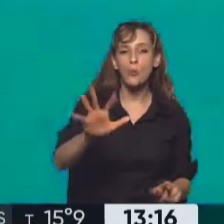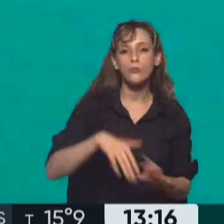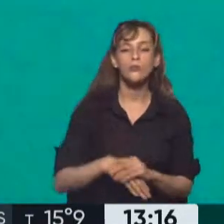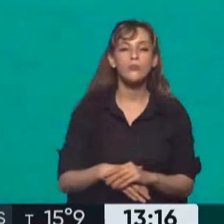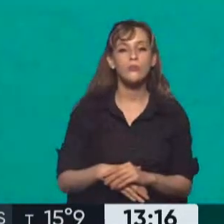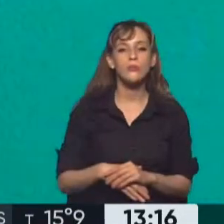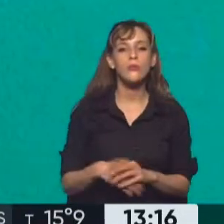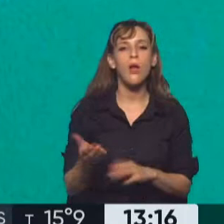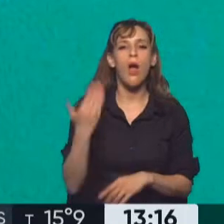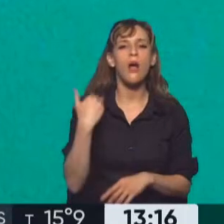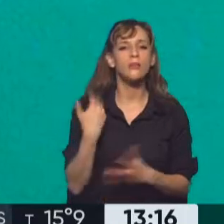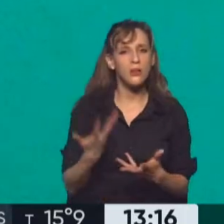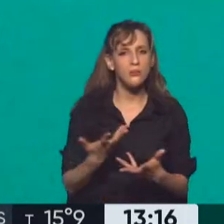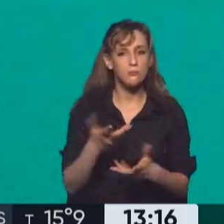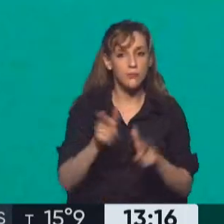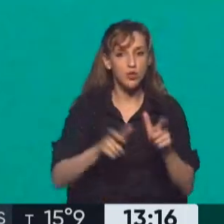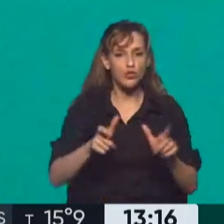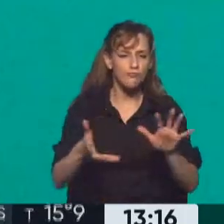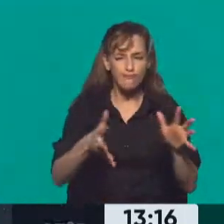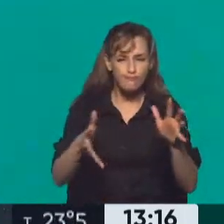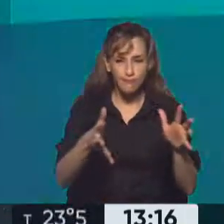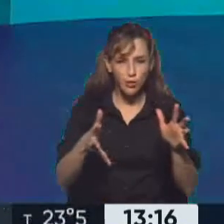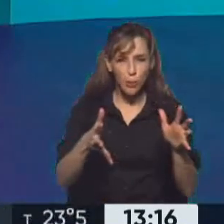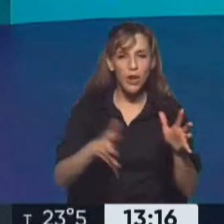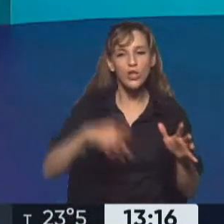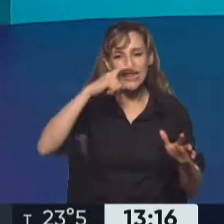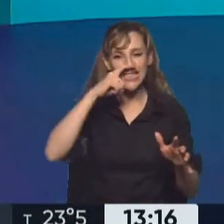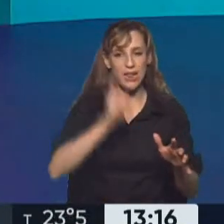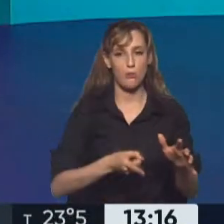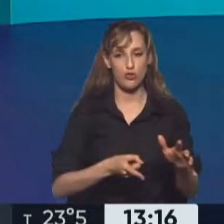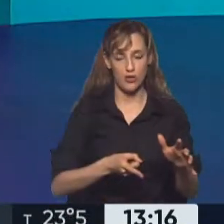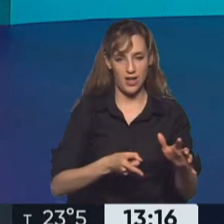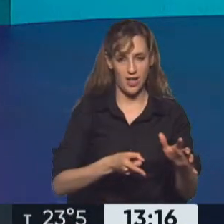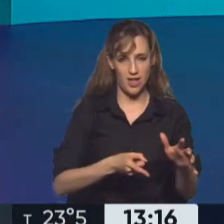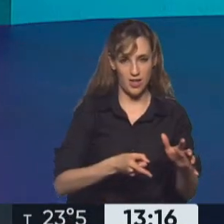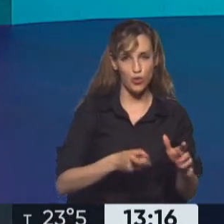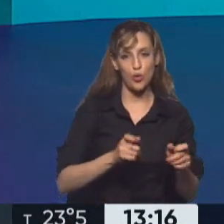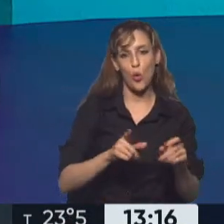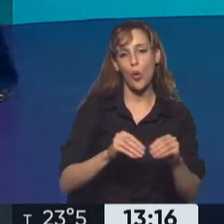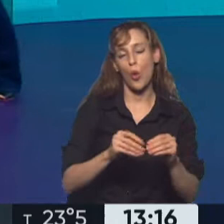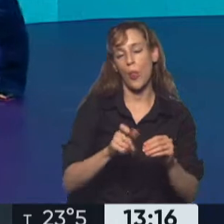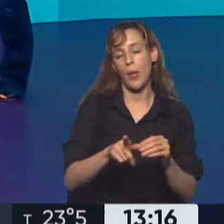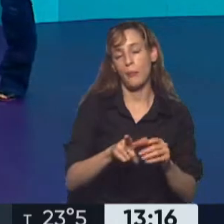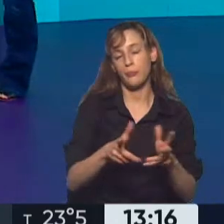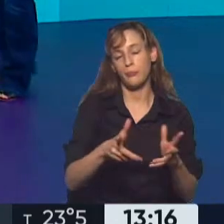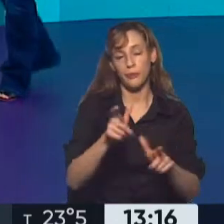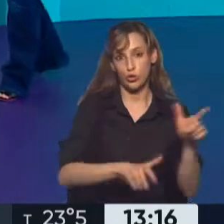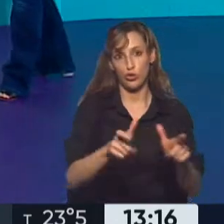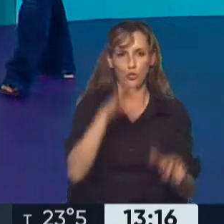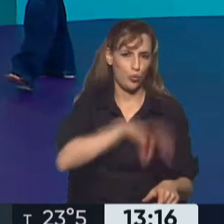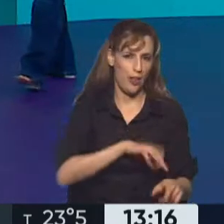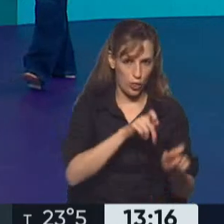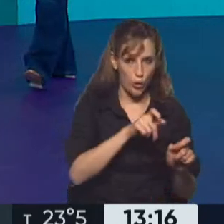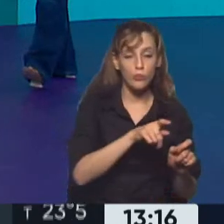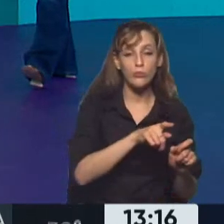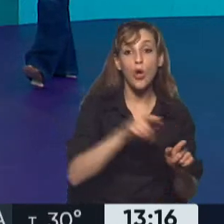ese porcentaje muy menor de la población equivalía más o menos al 7% de lo que tenían los hogares trabajadores. Y hoy